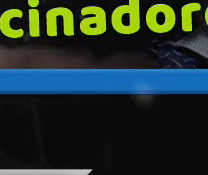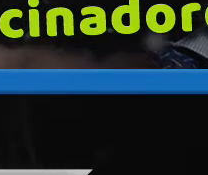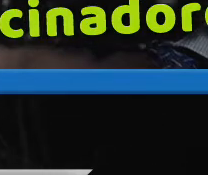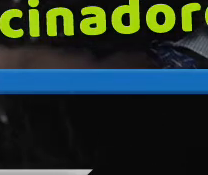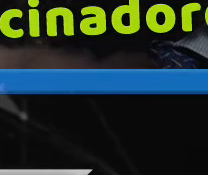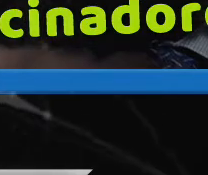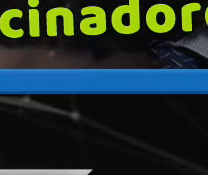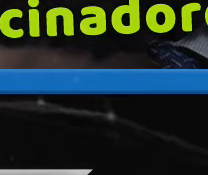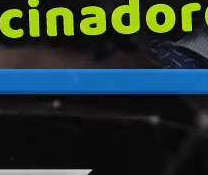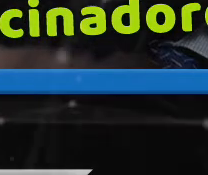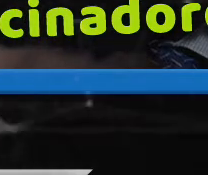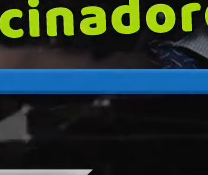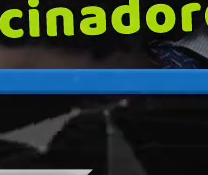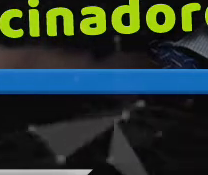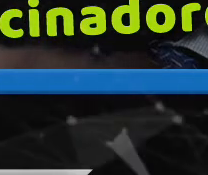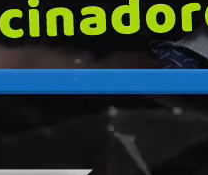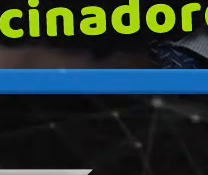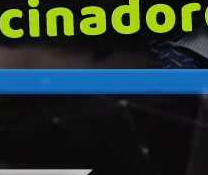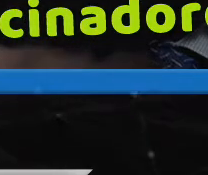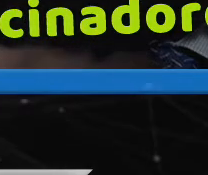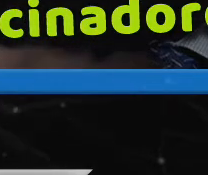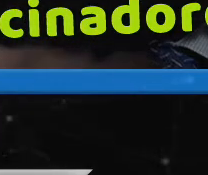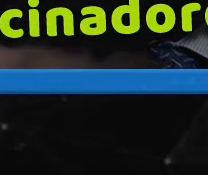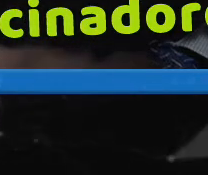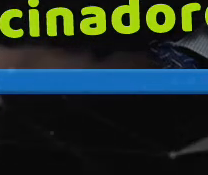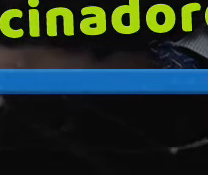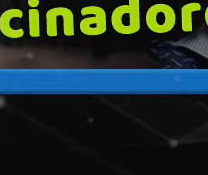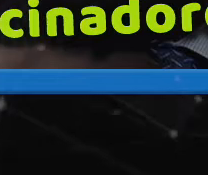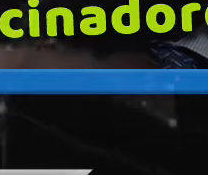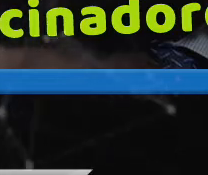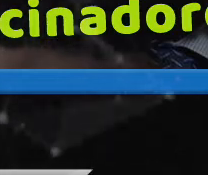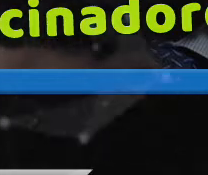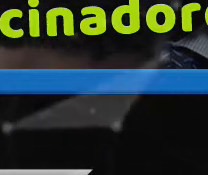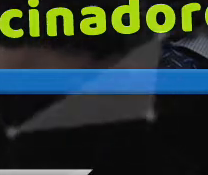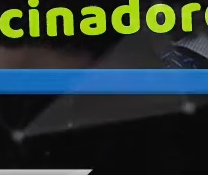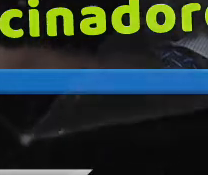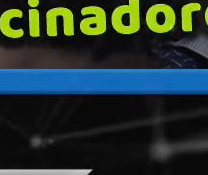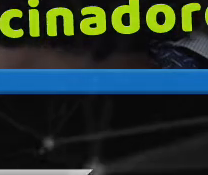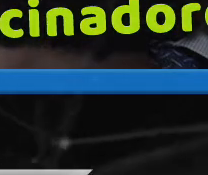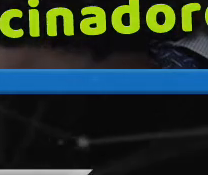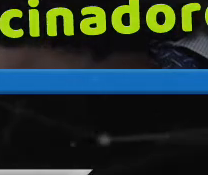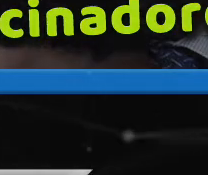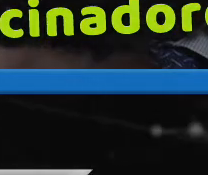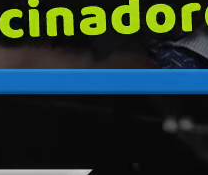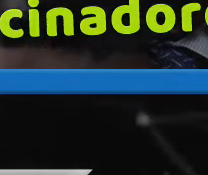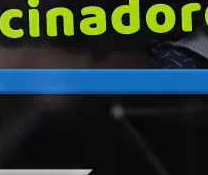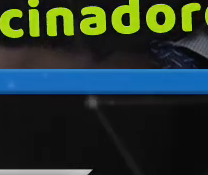La conferencia del presidente Andrés Manuel López Obrador en 5 minutos o menos.